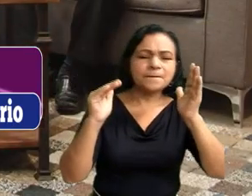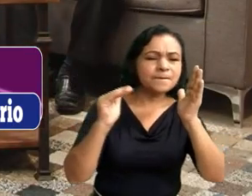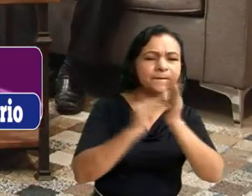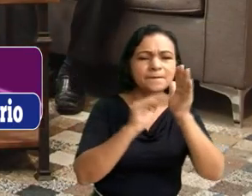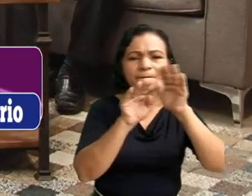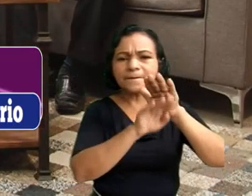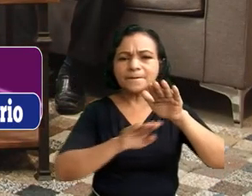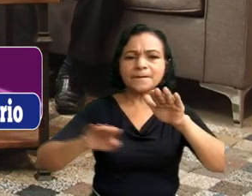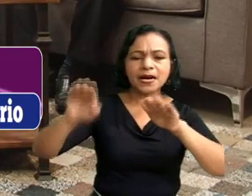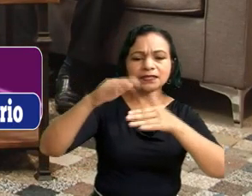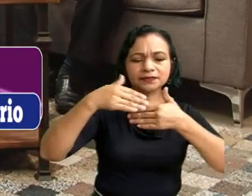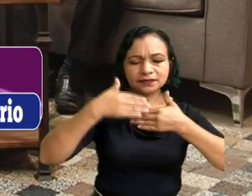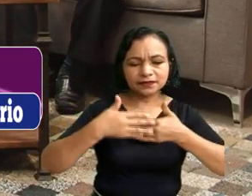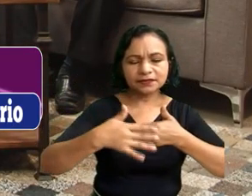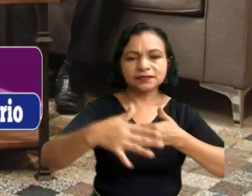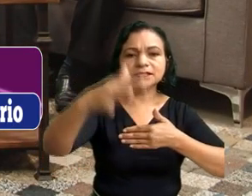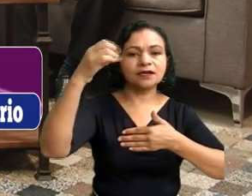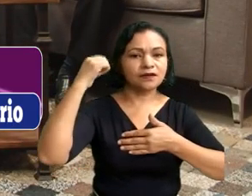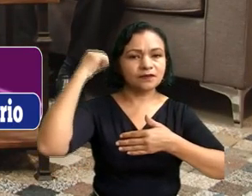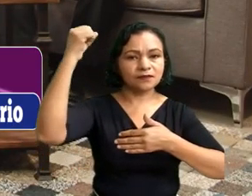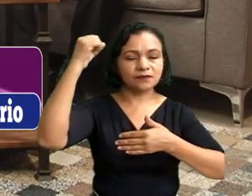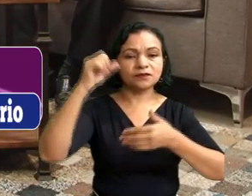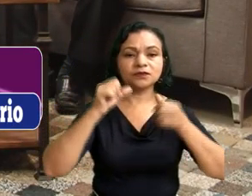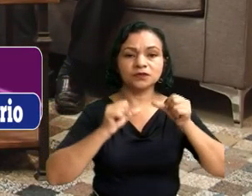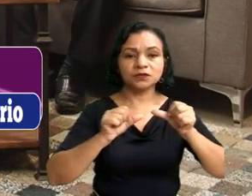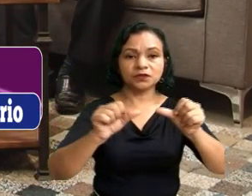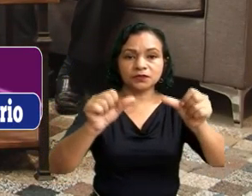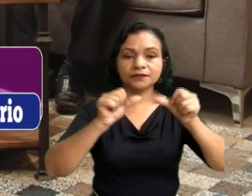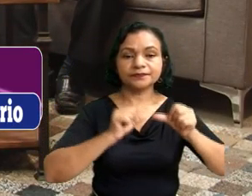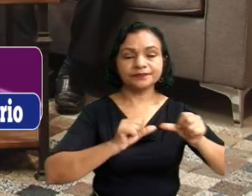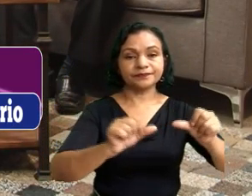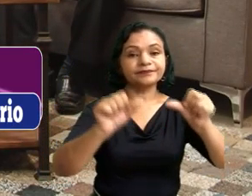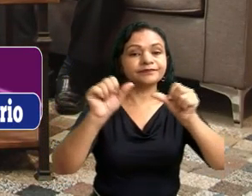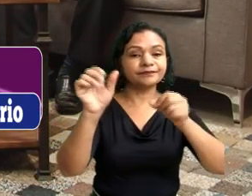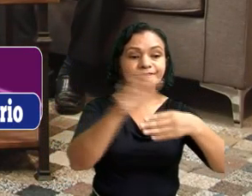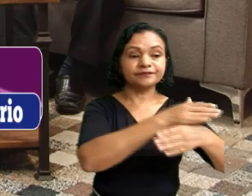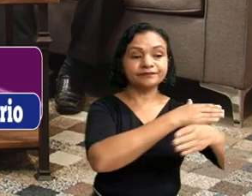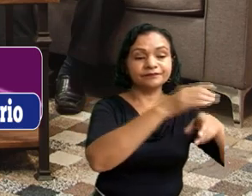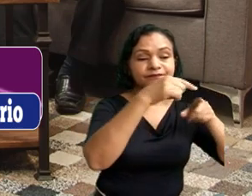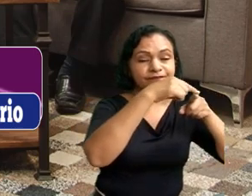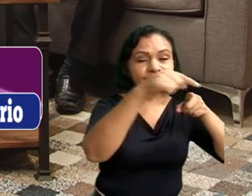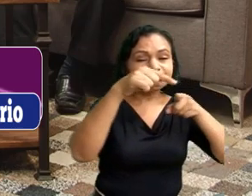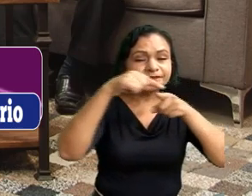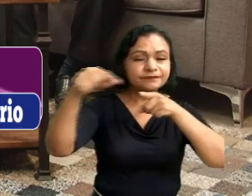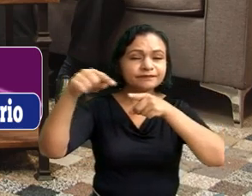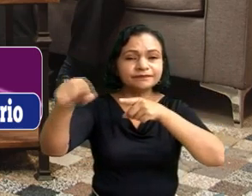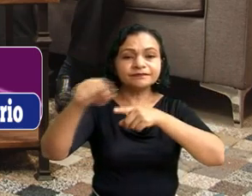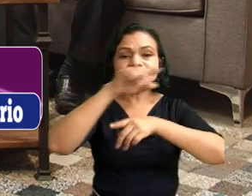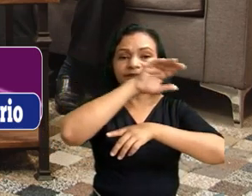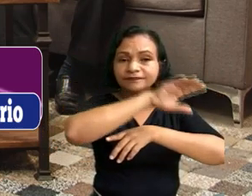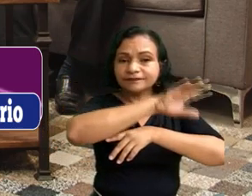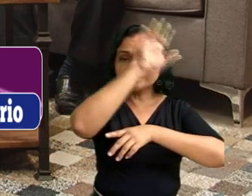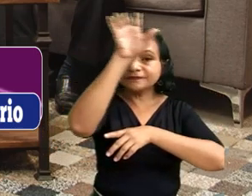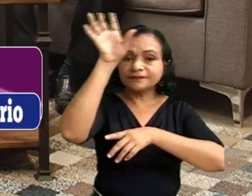de aquí a julio porque se siguen conformar en los territorios con el territorio en los municipios